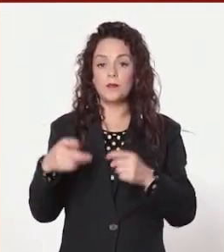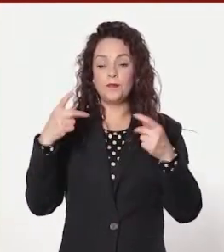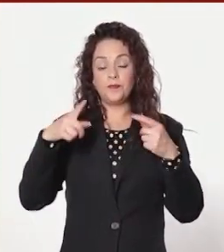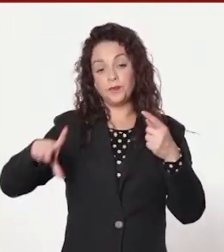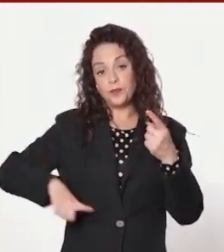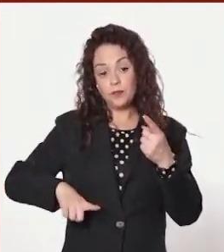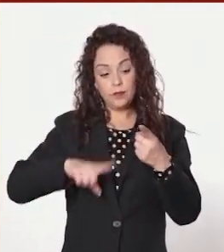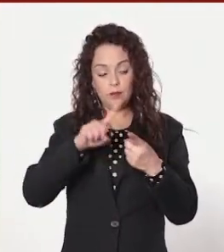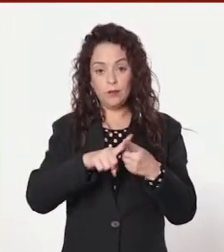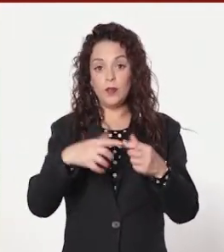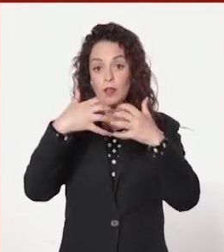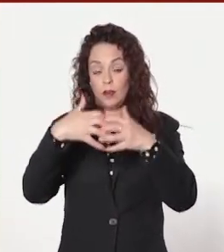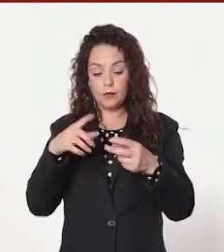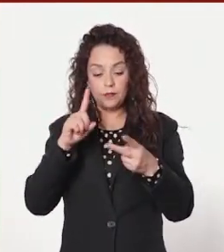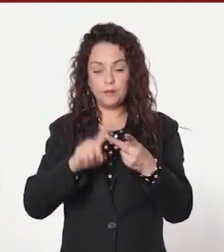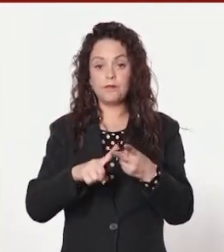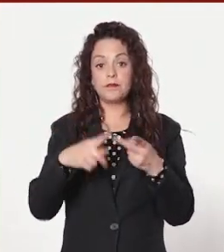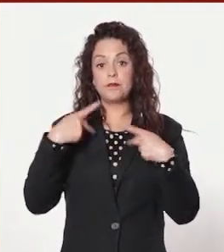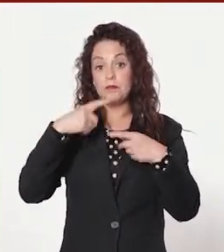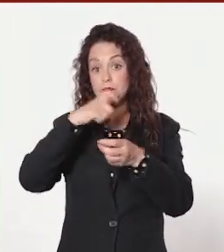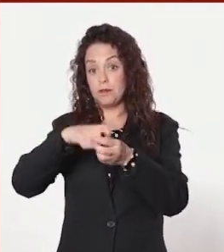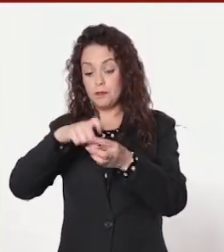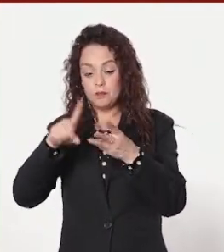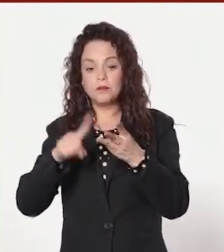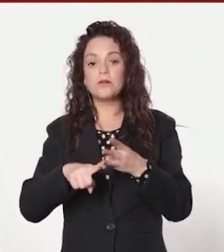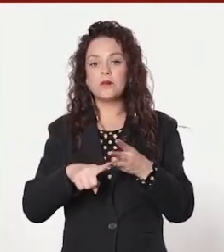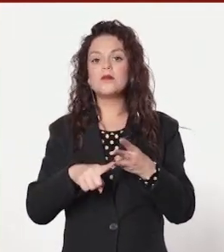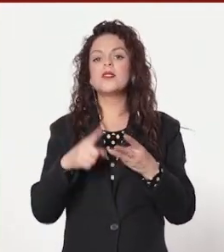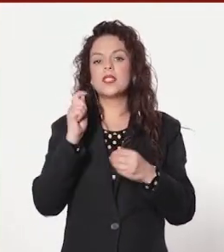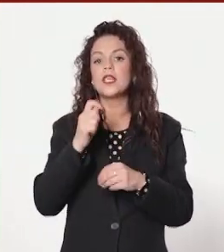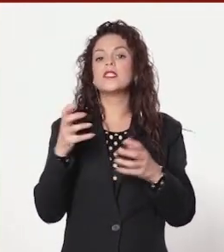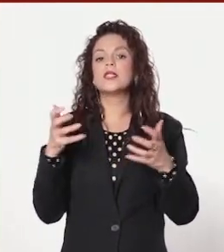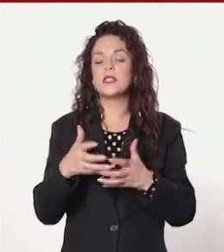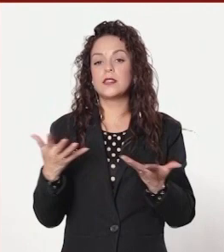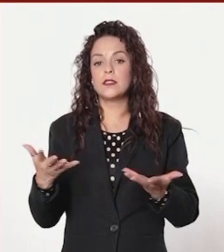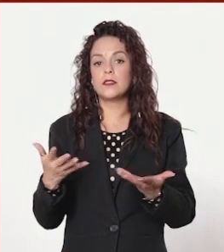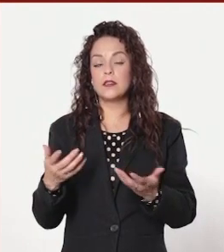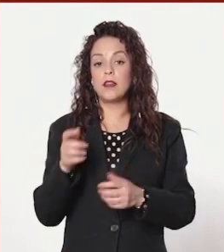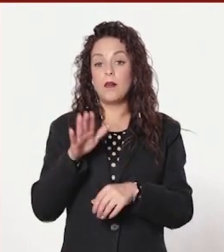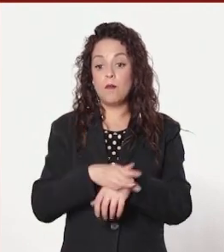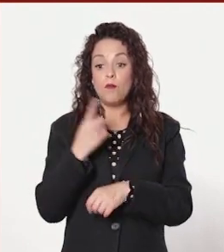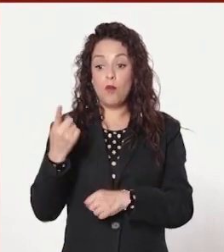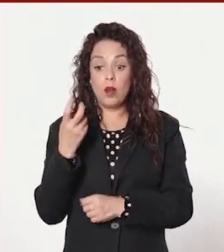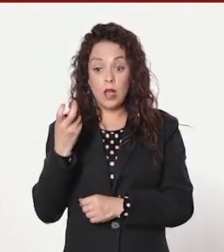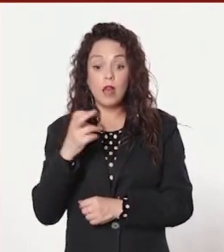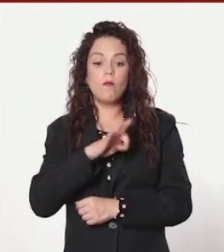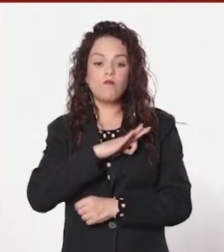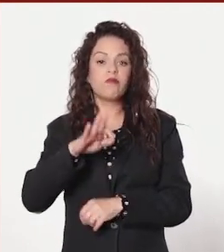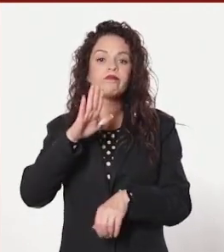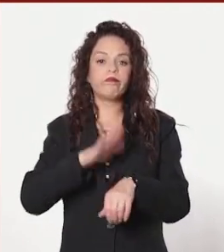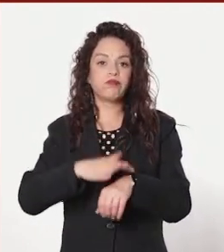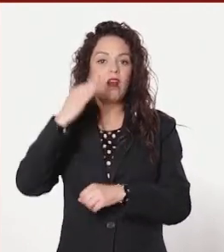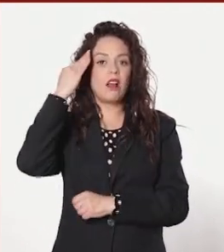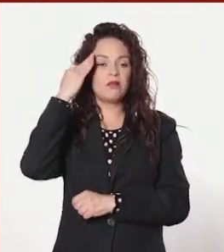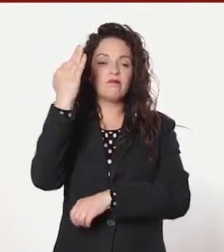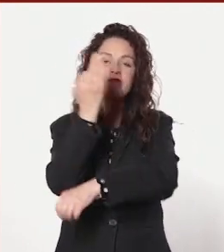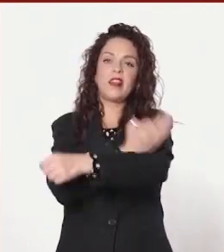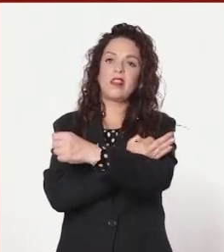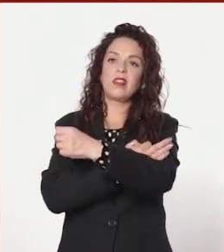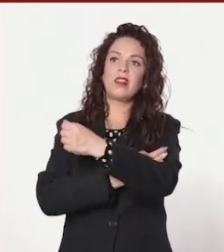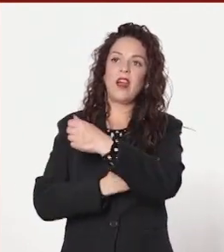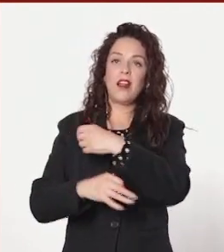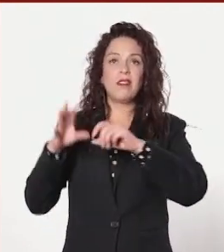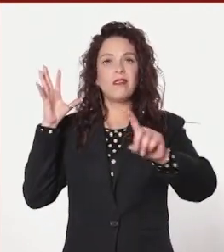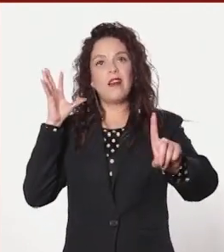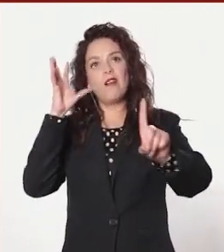gobierno, industria, para lograr estas acciones. Si solo un actor hace su parte, pues nos tomará más tiempo llegar. O sea, evidentemente sí